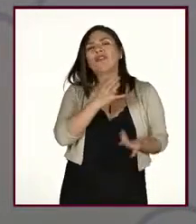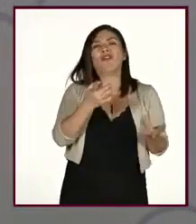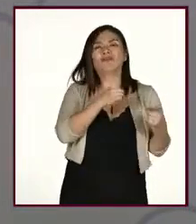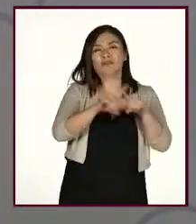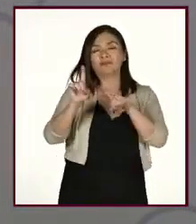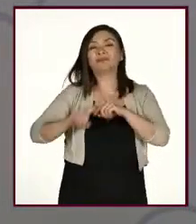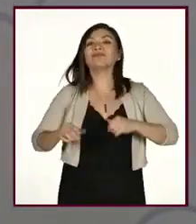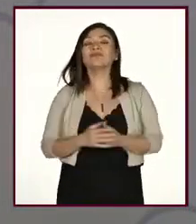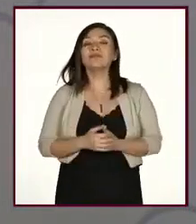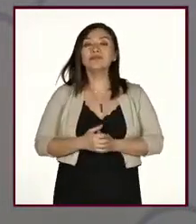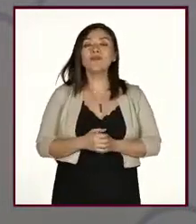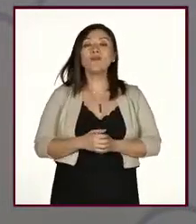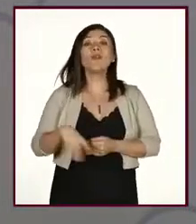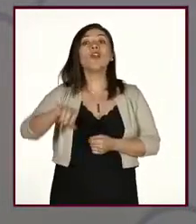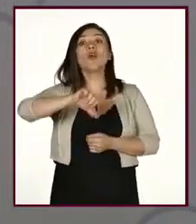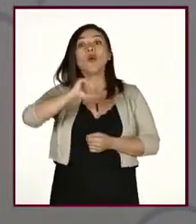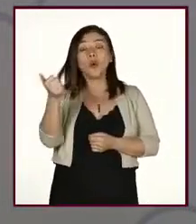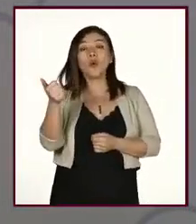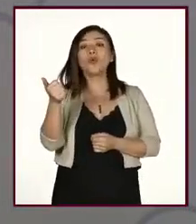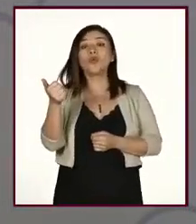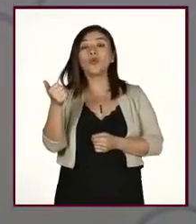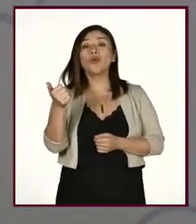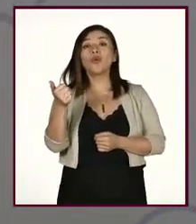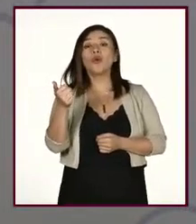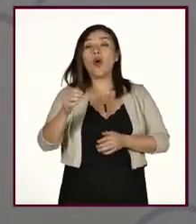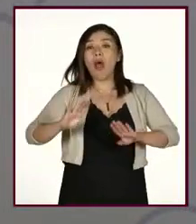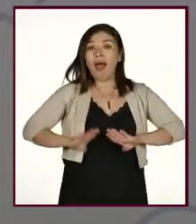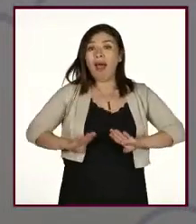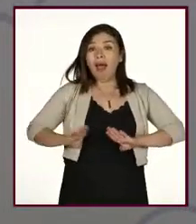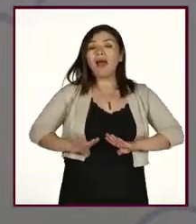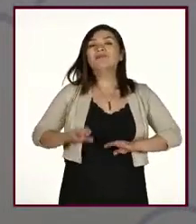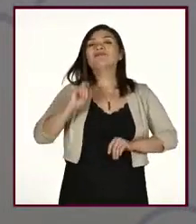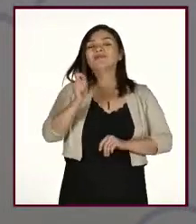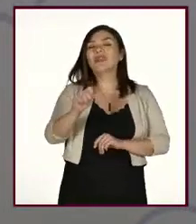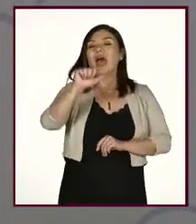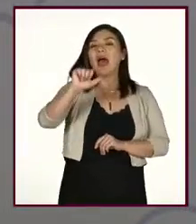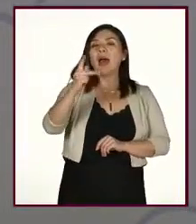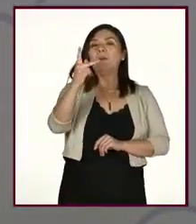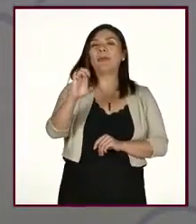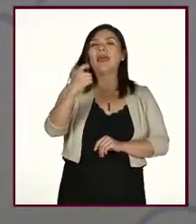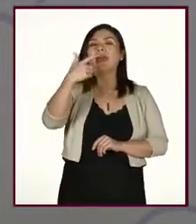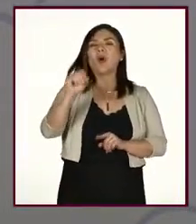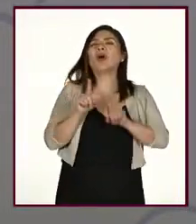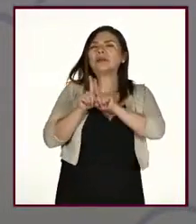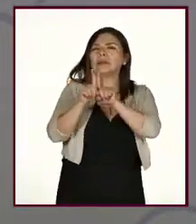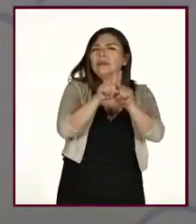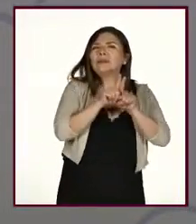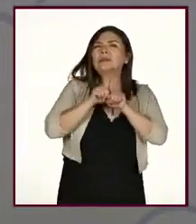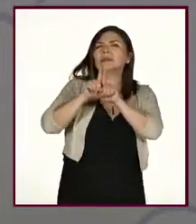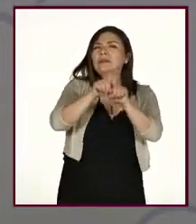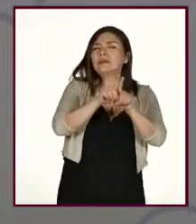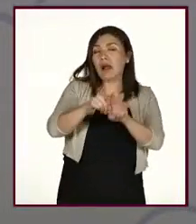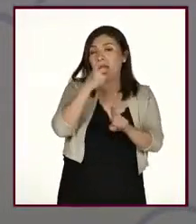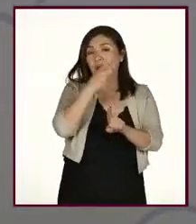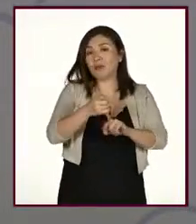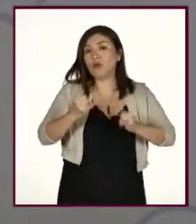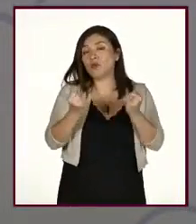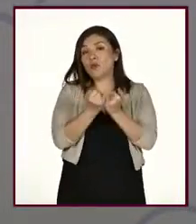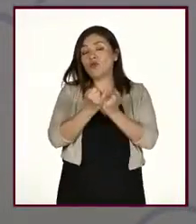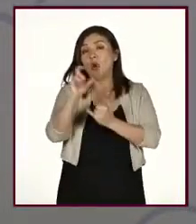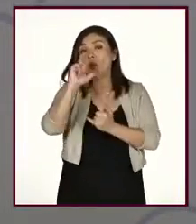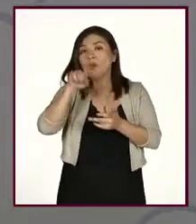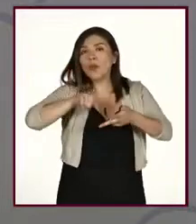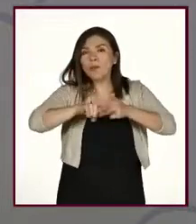Y bueno, también tenemos en cuanto al estilo, el apego. ¿Sí? Hay una situación importante en estas primeras etapas